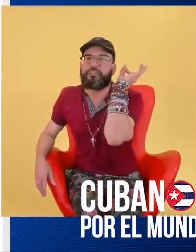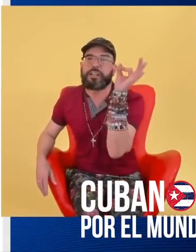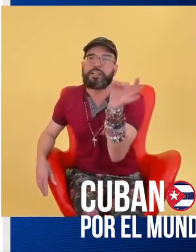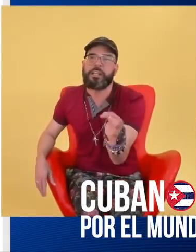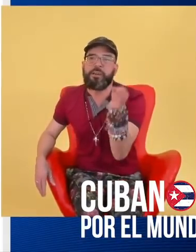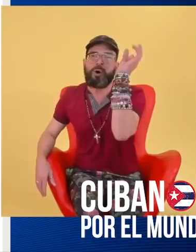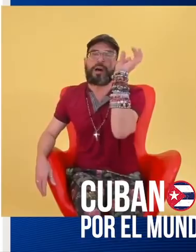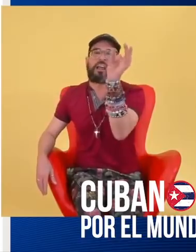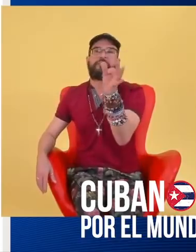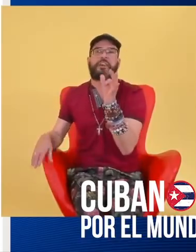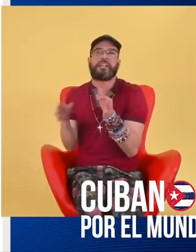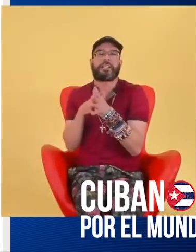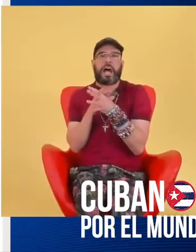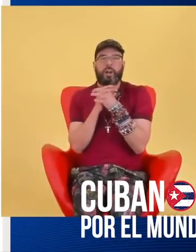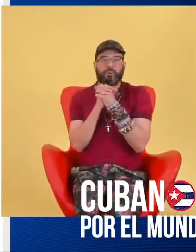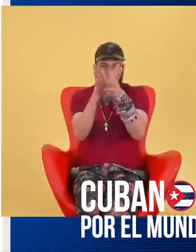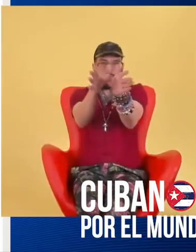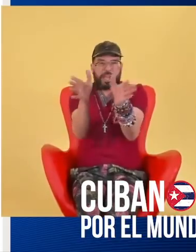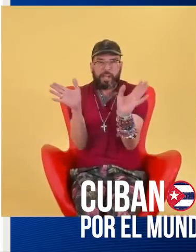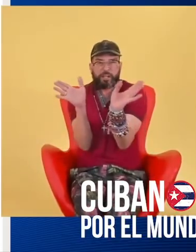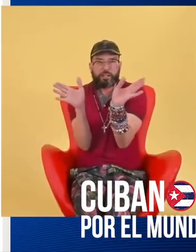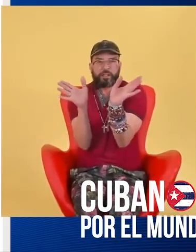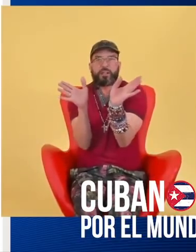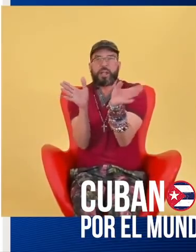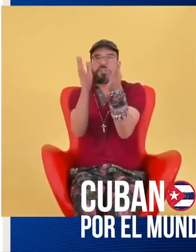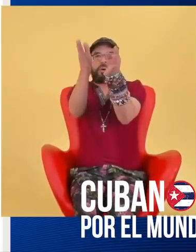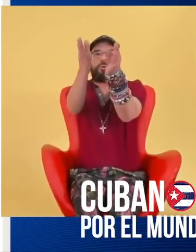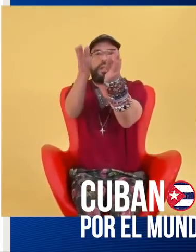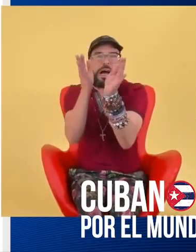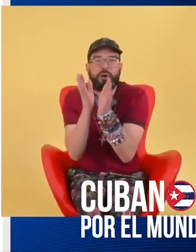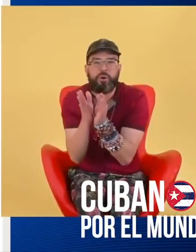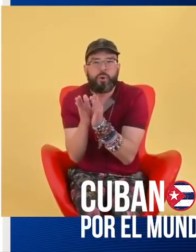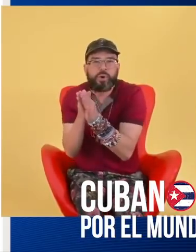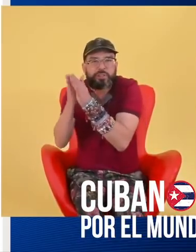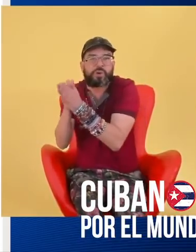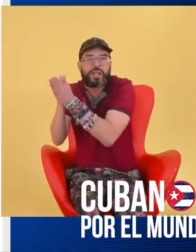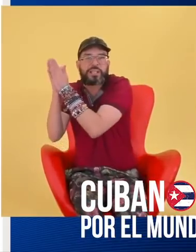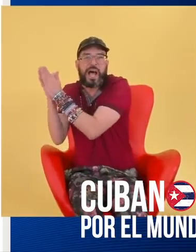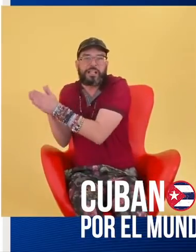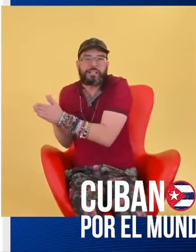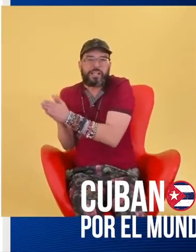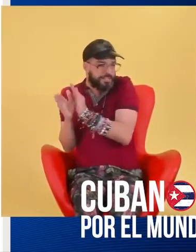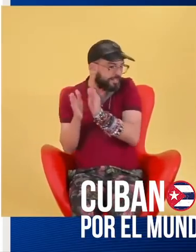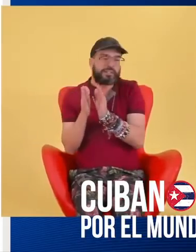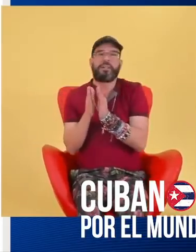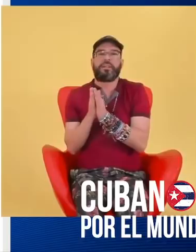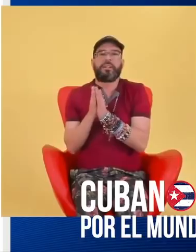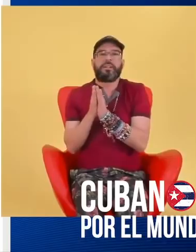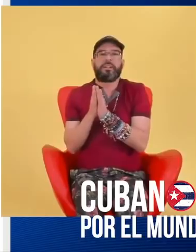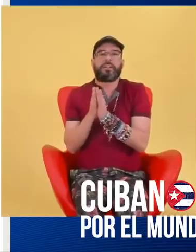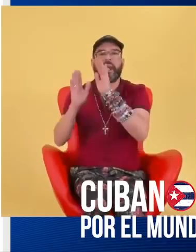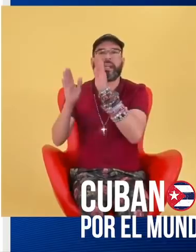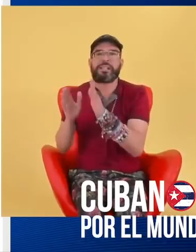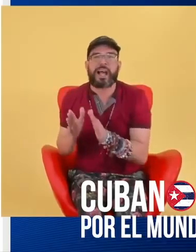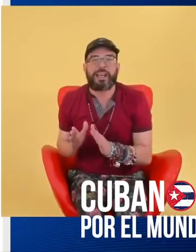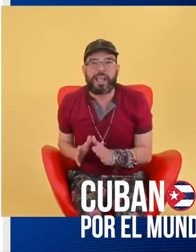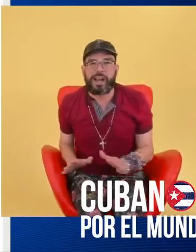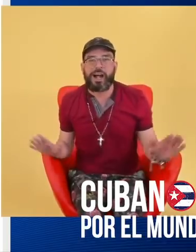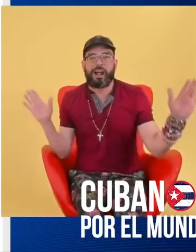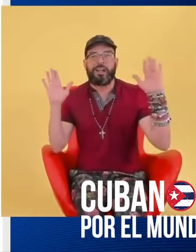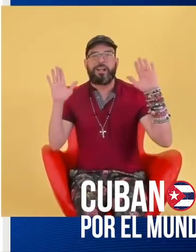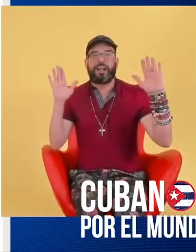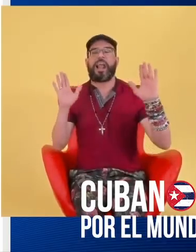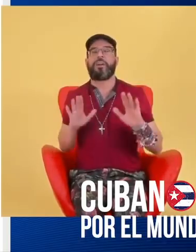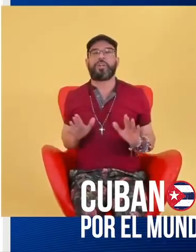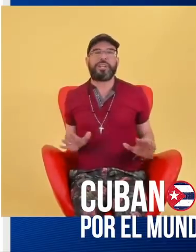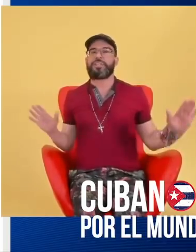plan efectivo para enfrentarlo. ¿Usted lo ve? Eso lo publicaron unas horas antes de que